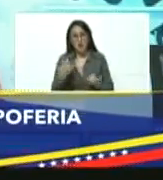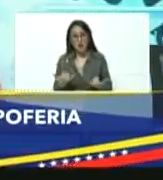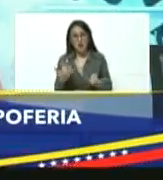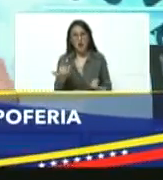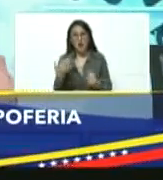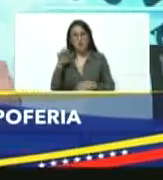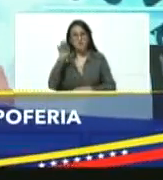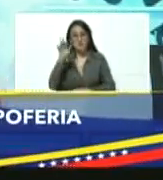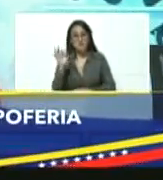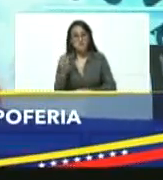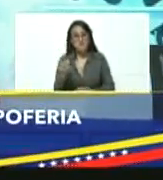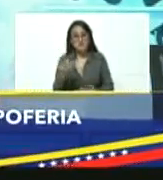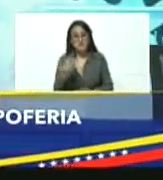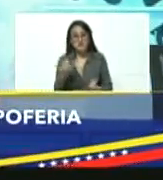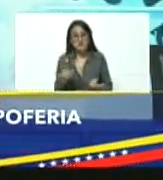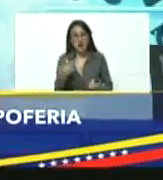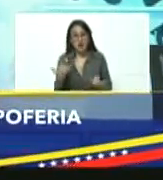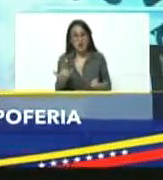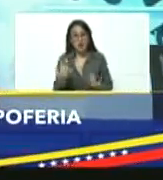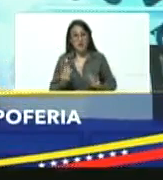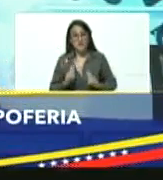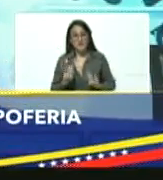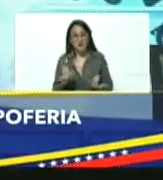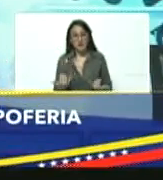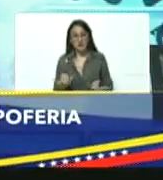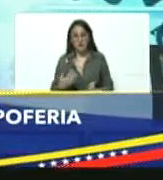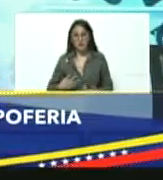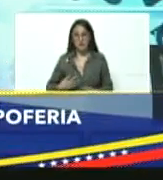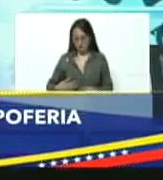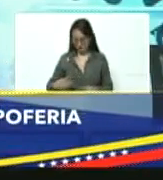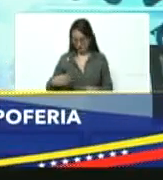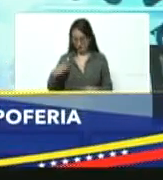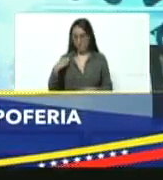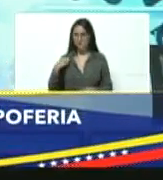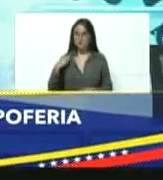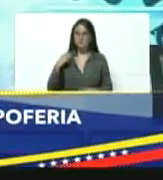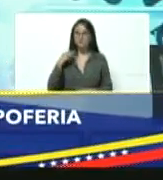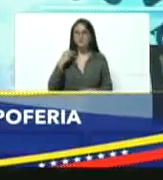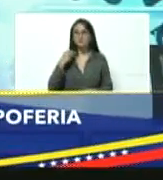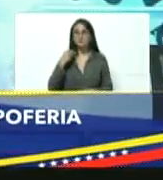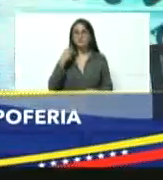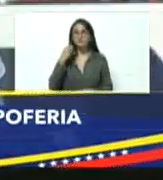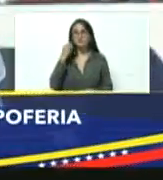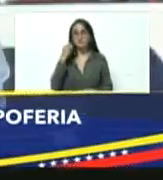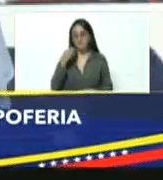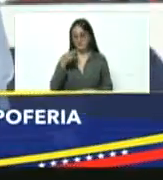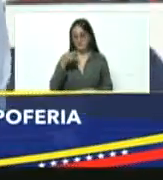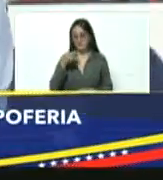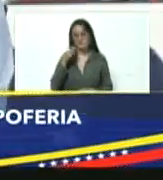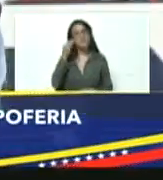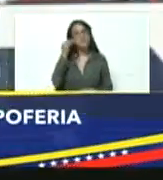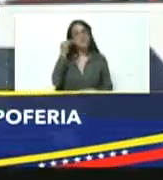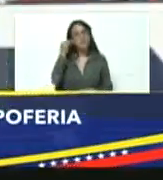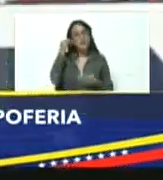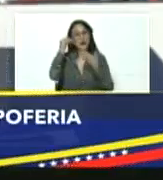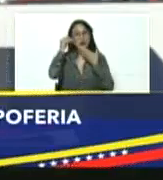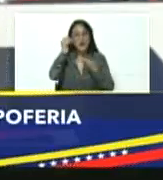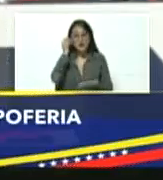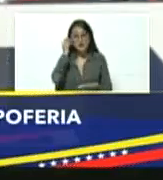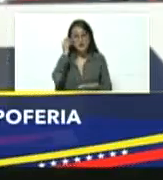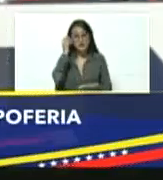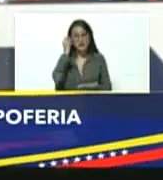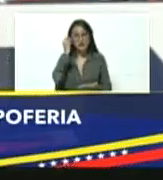mejor que lo que ya estamos viviendo. Delcy Rodríguez, gracias, por favor. Gracias, presidente. Bueno, usted lo ha dicho, vienen